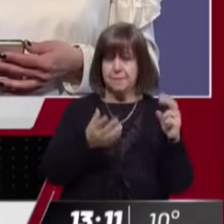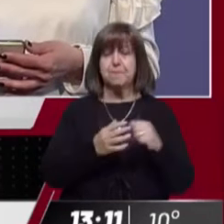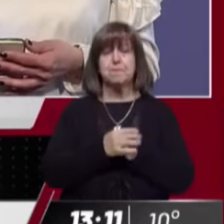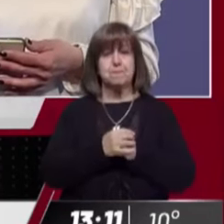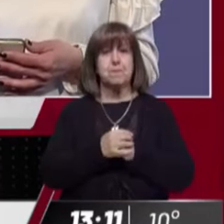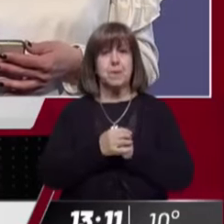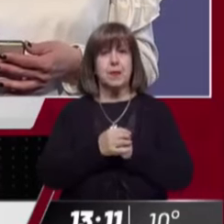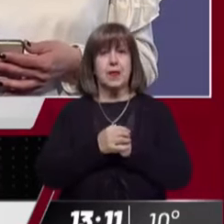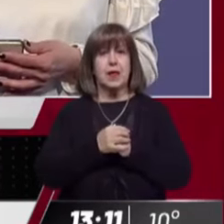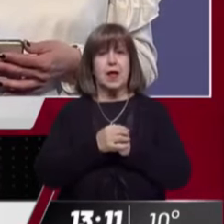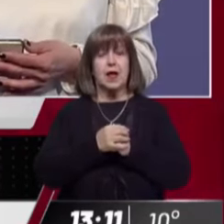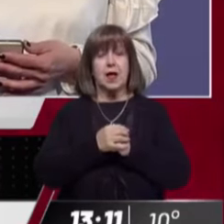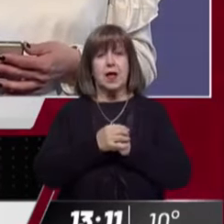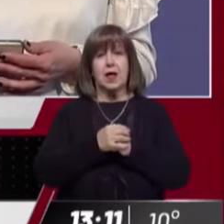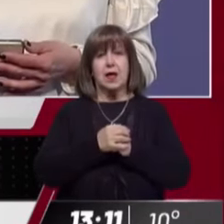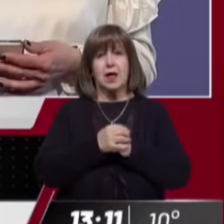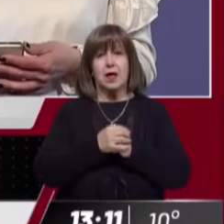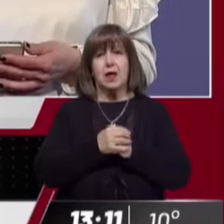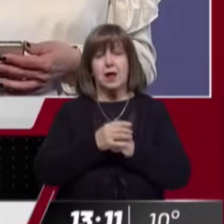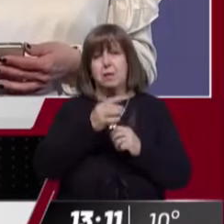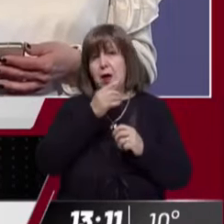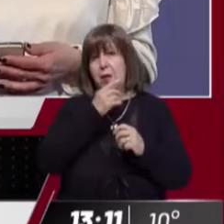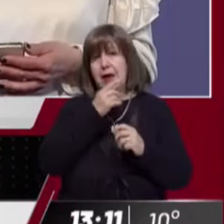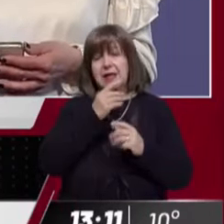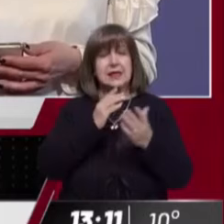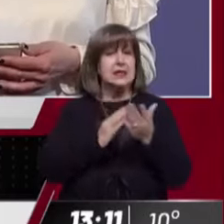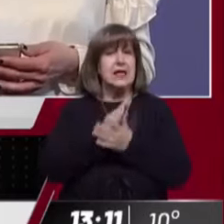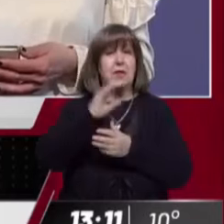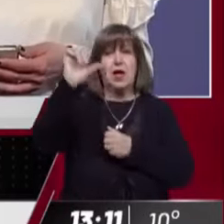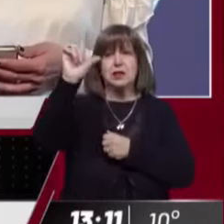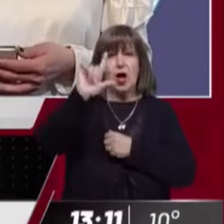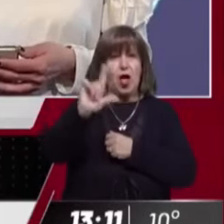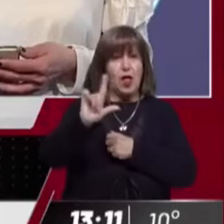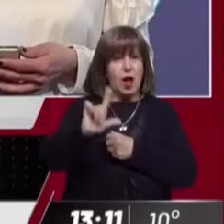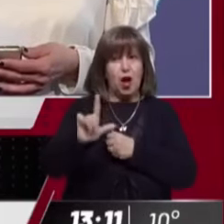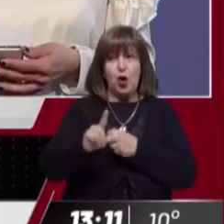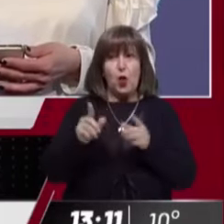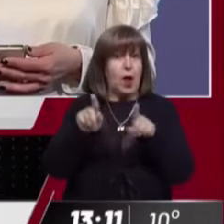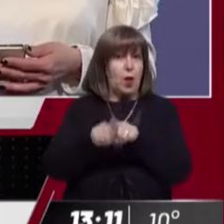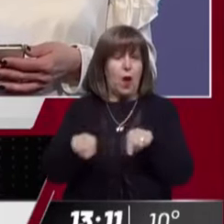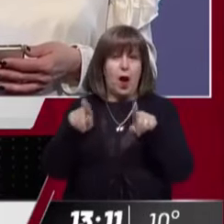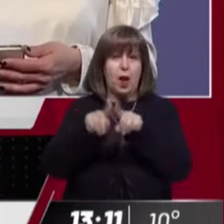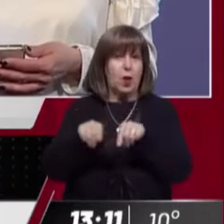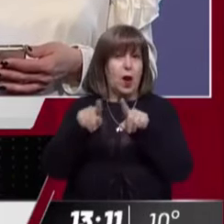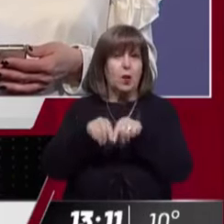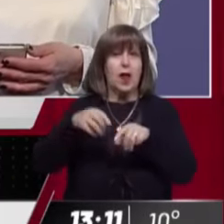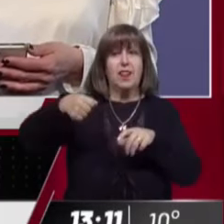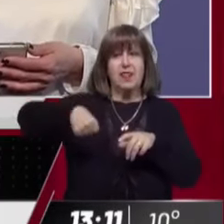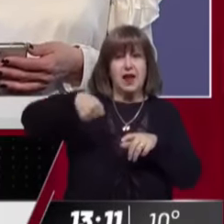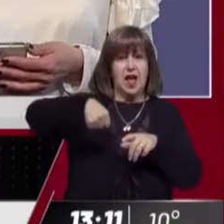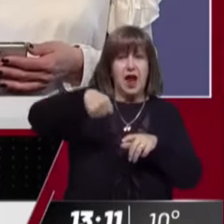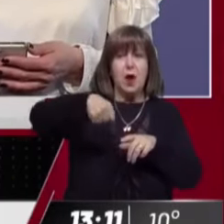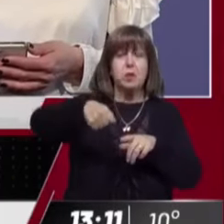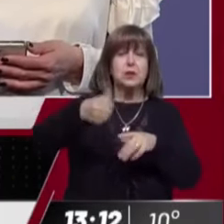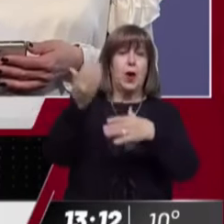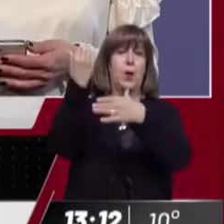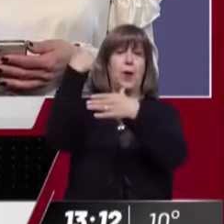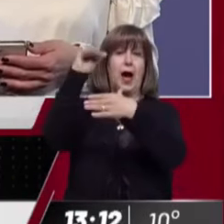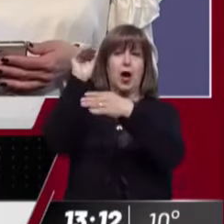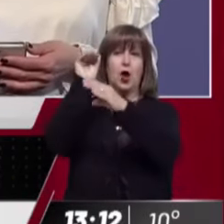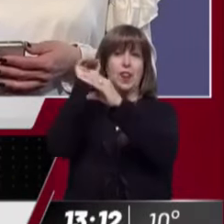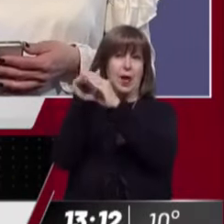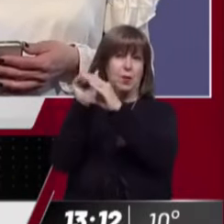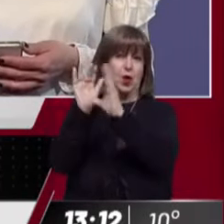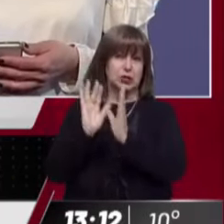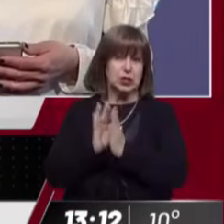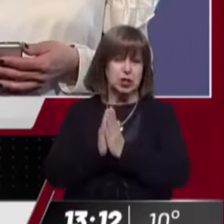Así es, se habla de un trabajo rutinario, específicamente todos los lunes los empleados hacían esto, de ir, llevar el dinero hacia el banco, depositarlo, por lo tanto cuando